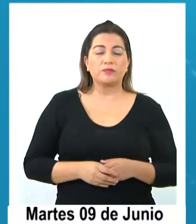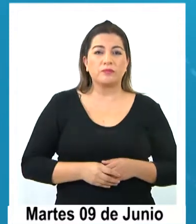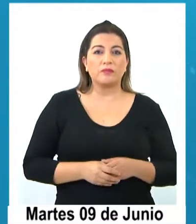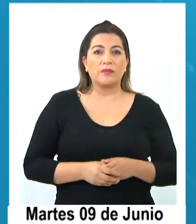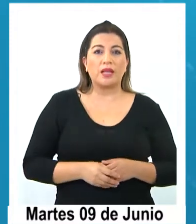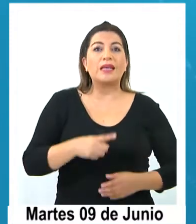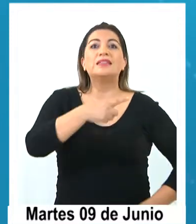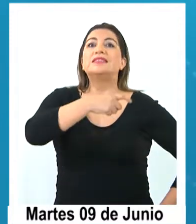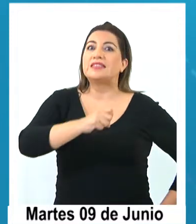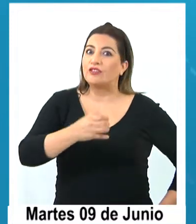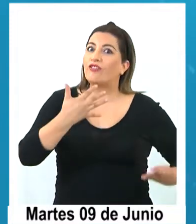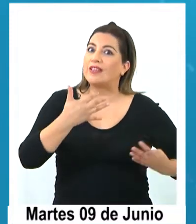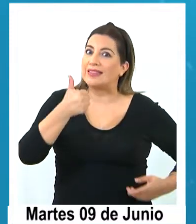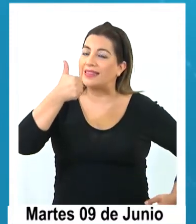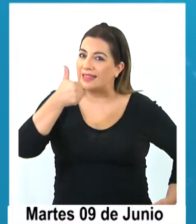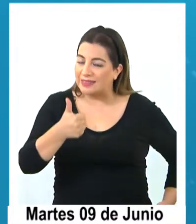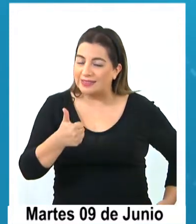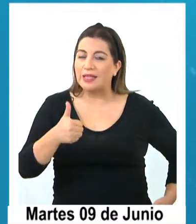¿196.000?